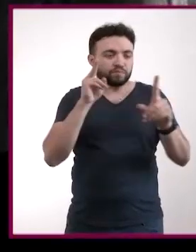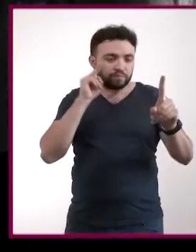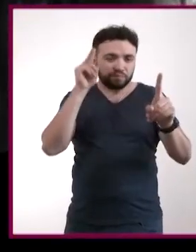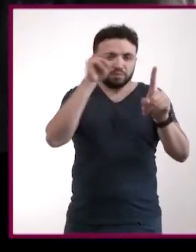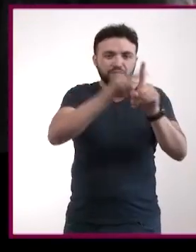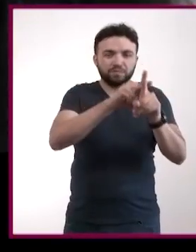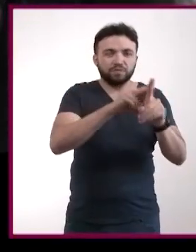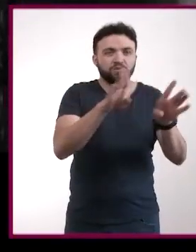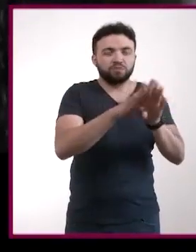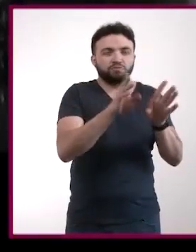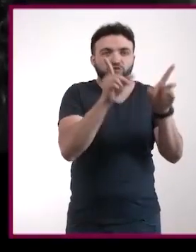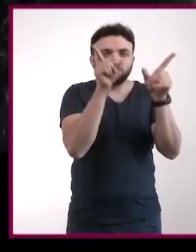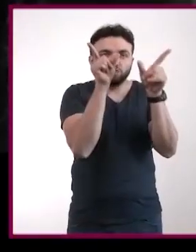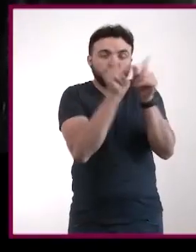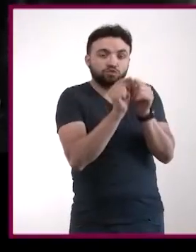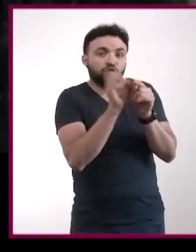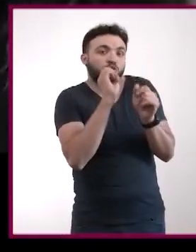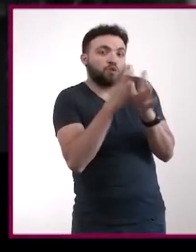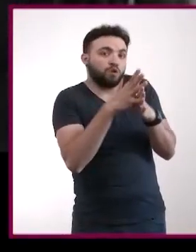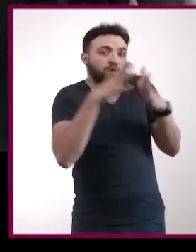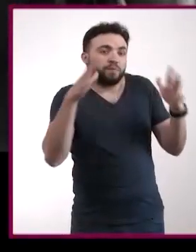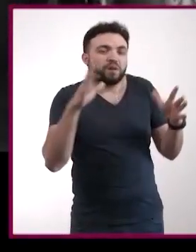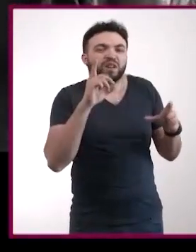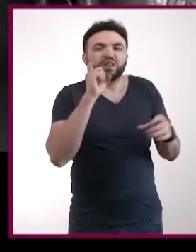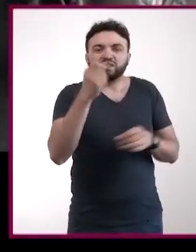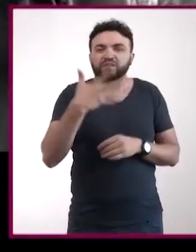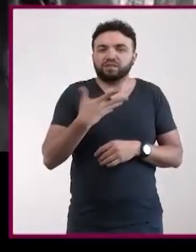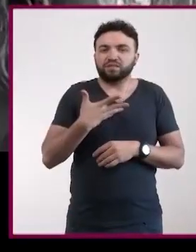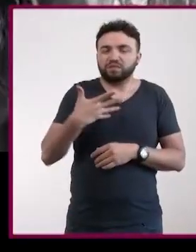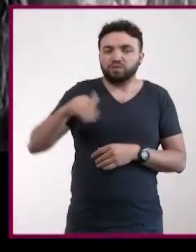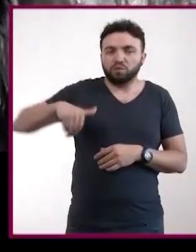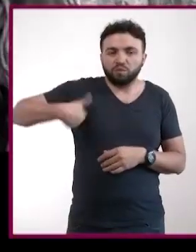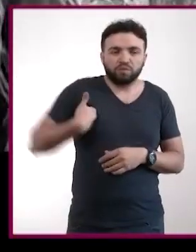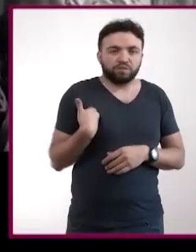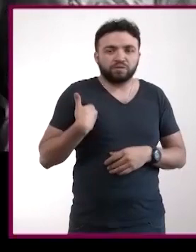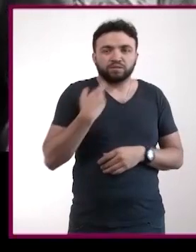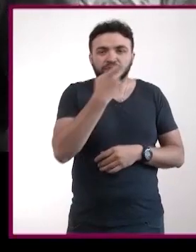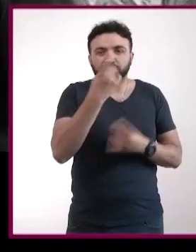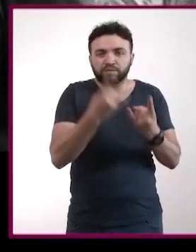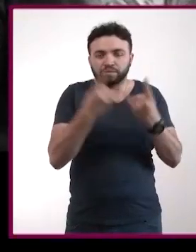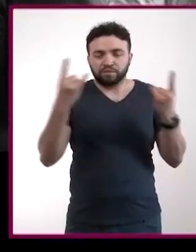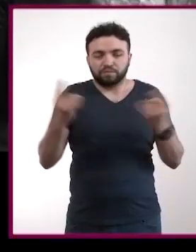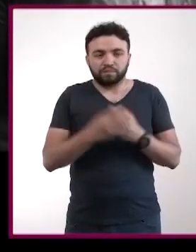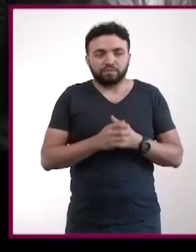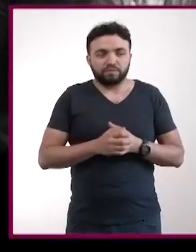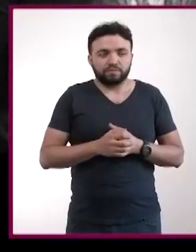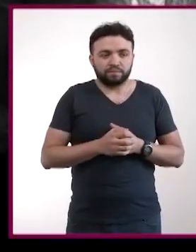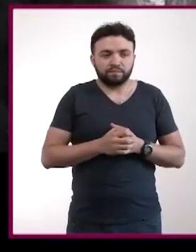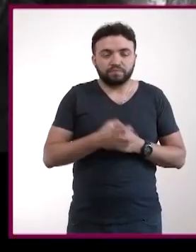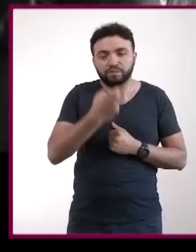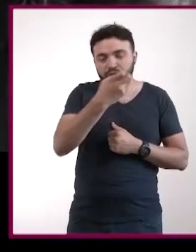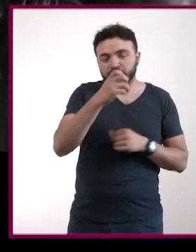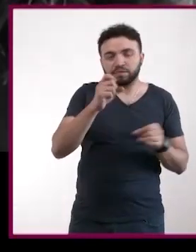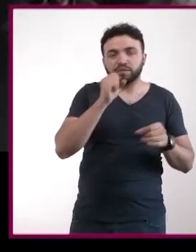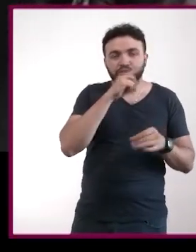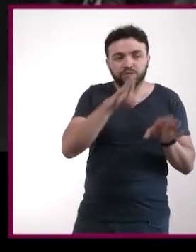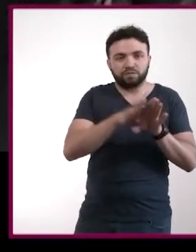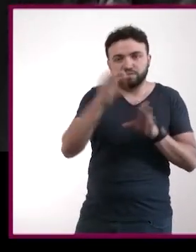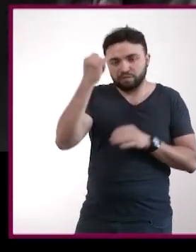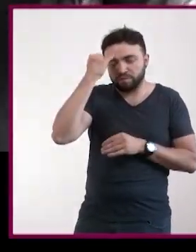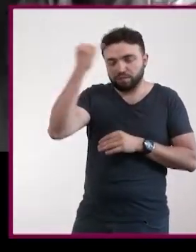micro o macro de lo que contiene esto. Un poco eso es la idea, aunque tampoco